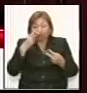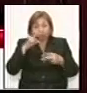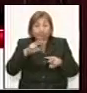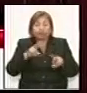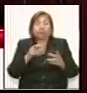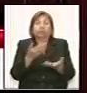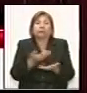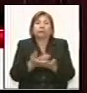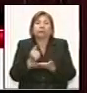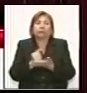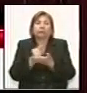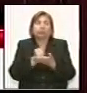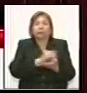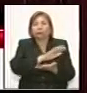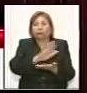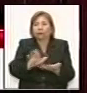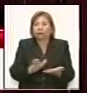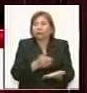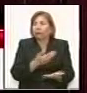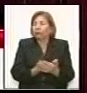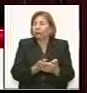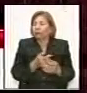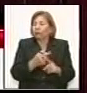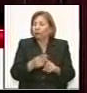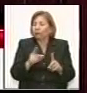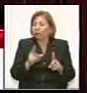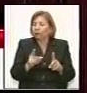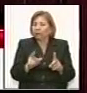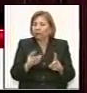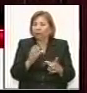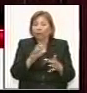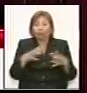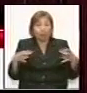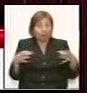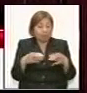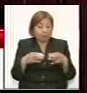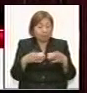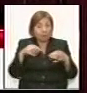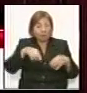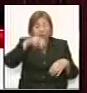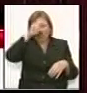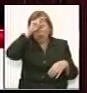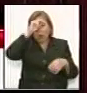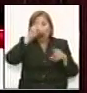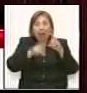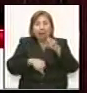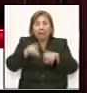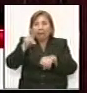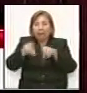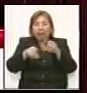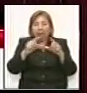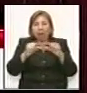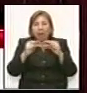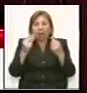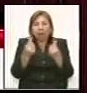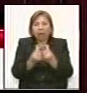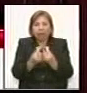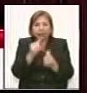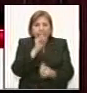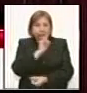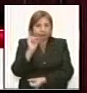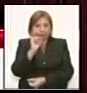poder ayudarlos a todos. Pero en el Congreso peruano hay algunos grupos de